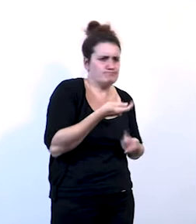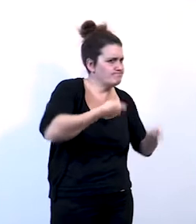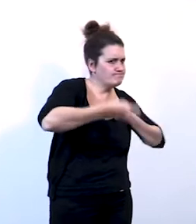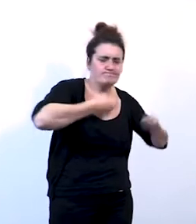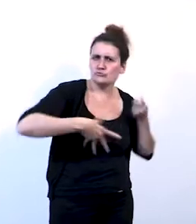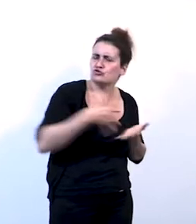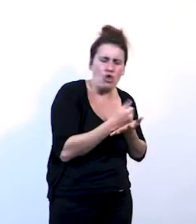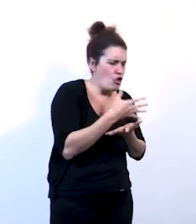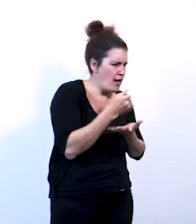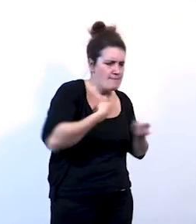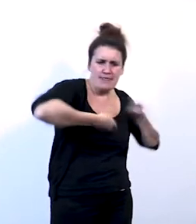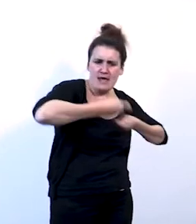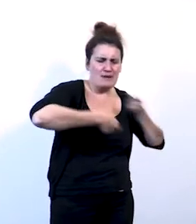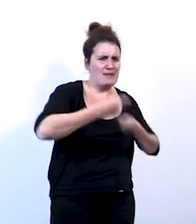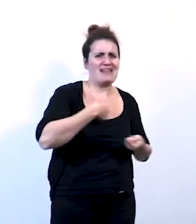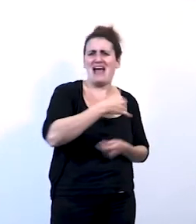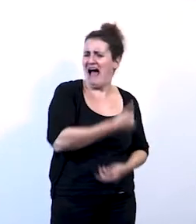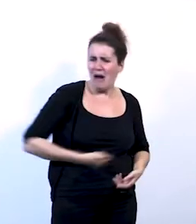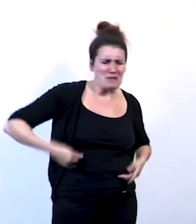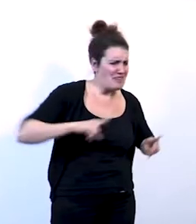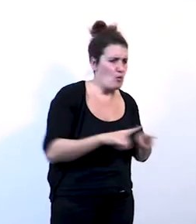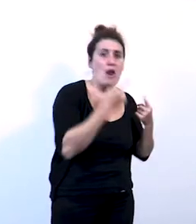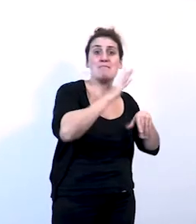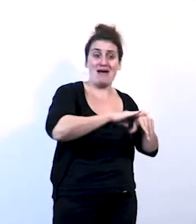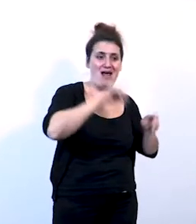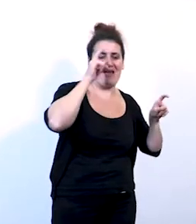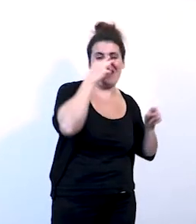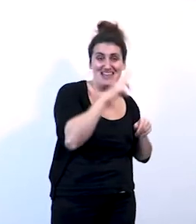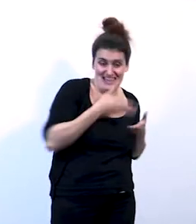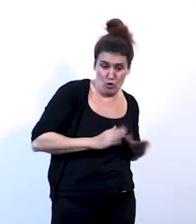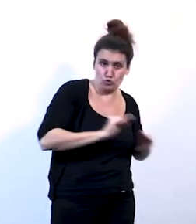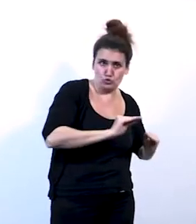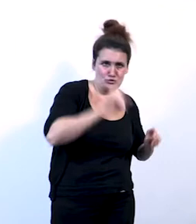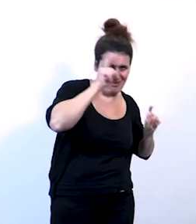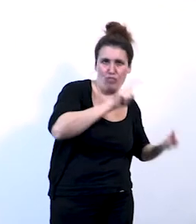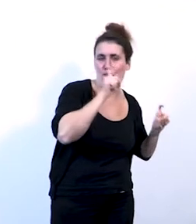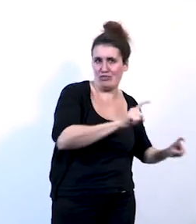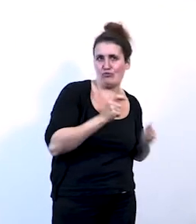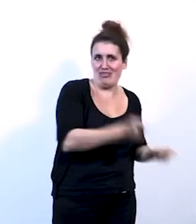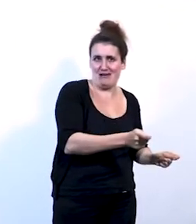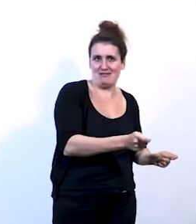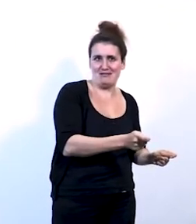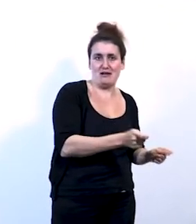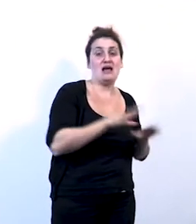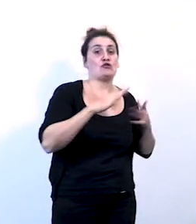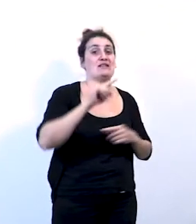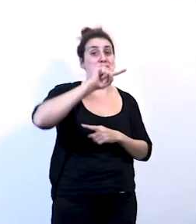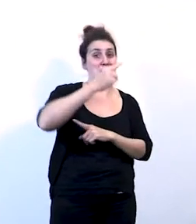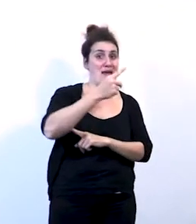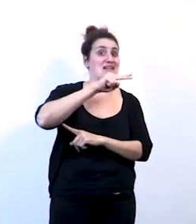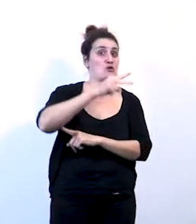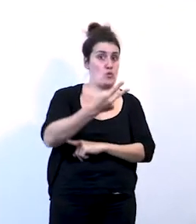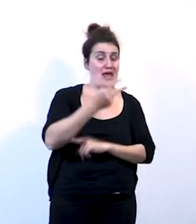y pasar hambre para dar educación a los hijos. Entonces, en primaria y secundaria